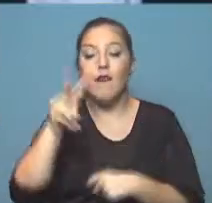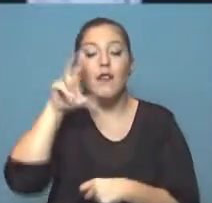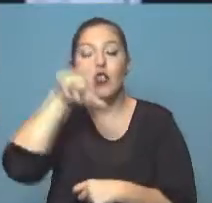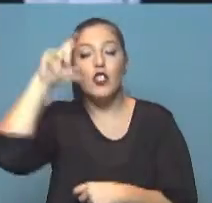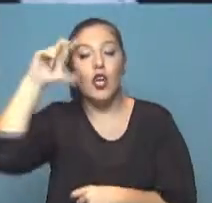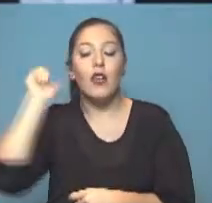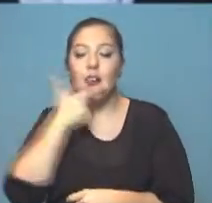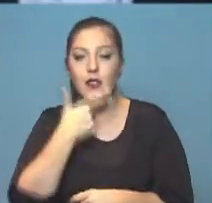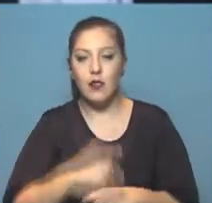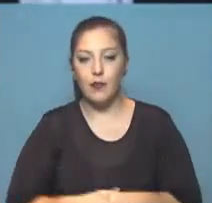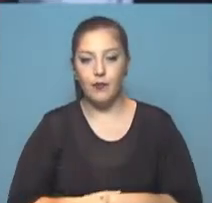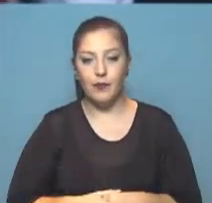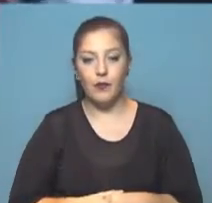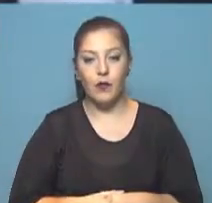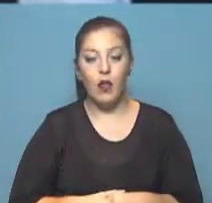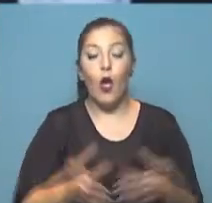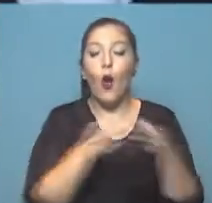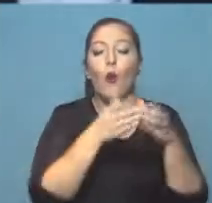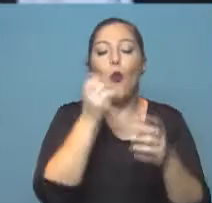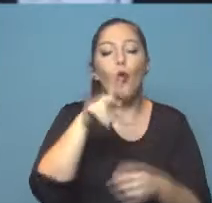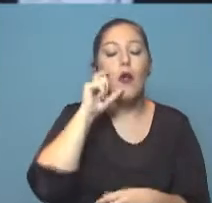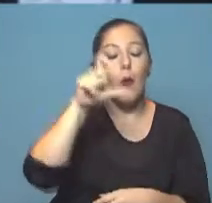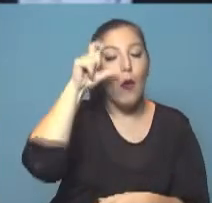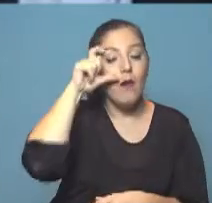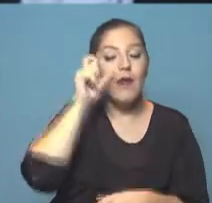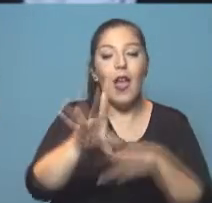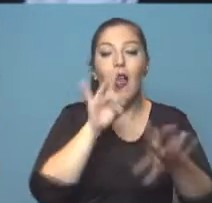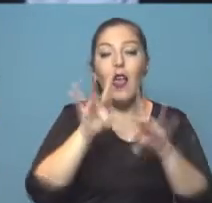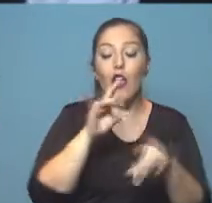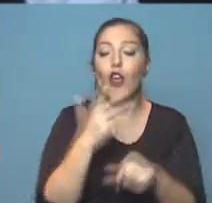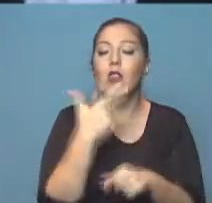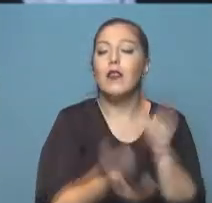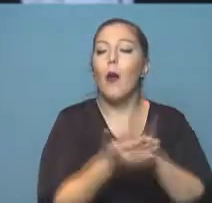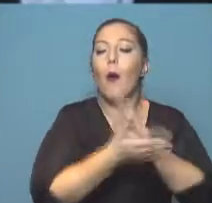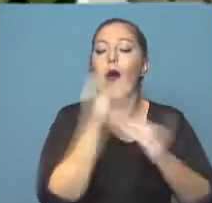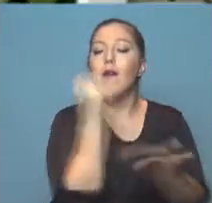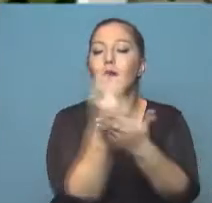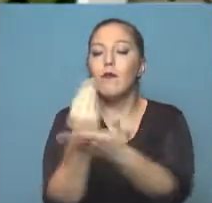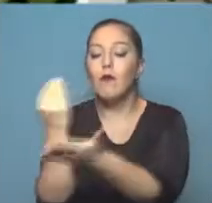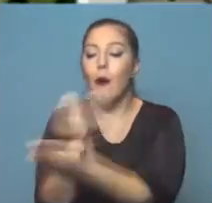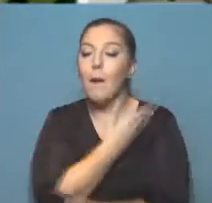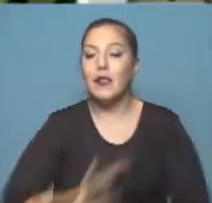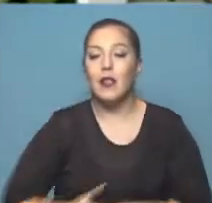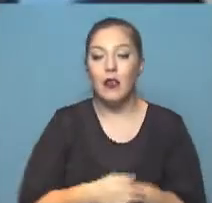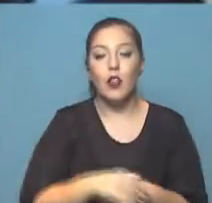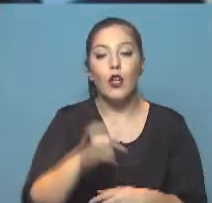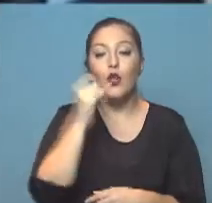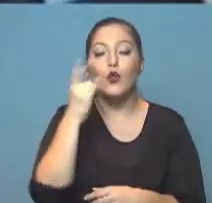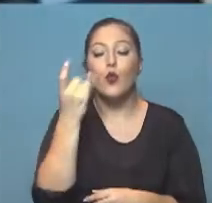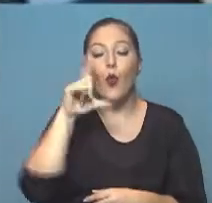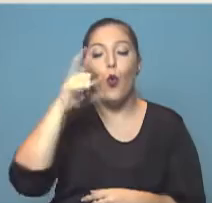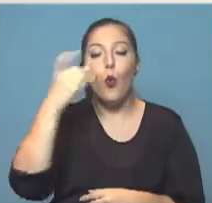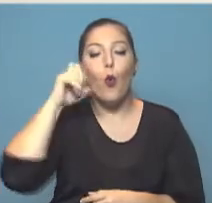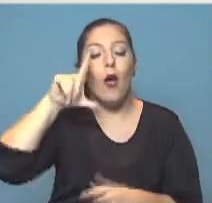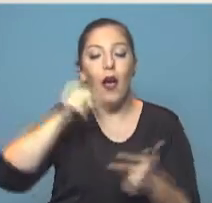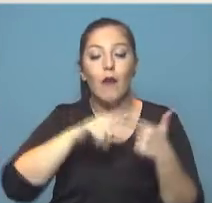Villegas. Desde el uribismo, los escogidos fueron los 3 precandidatos presidenciales, Oscar Iván Zuluaga, Iván